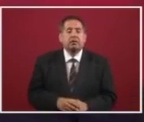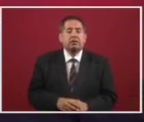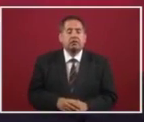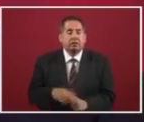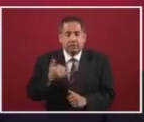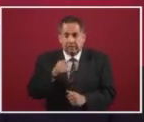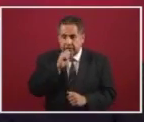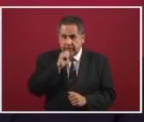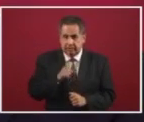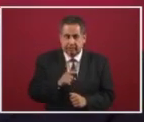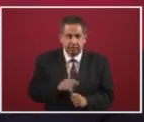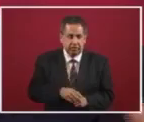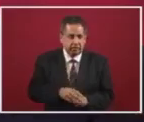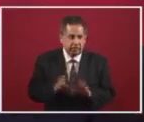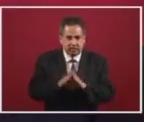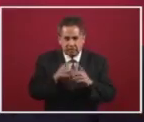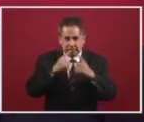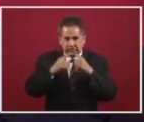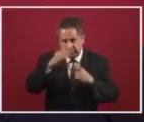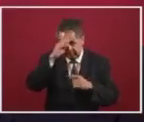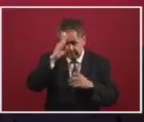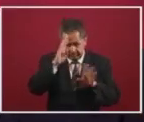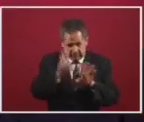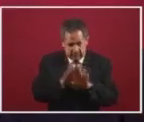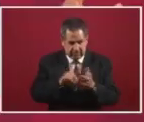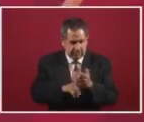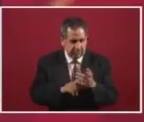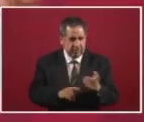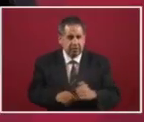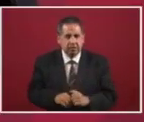Y calcular